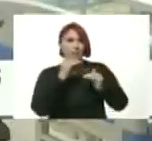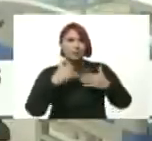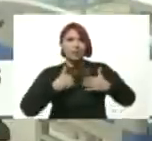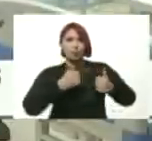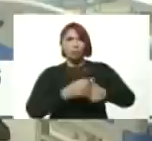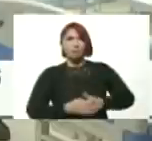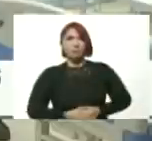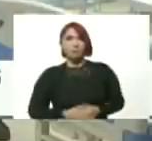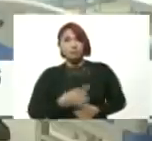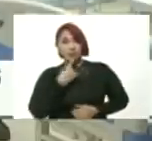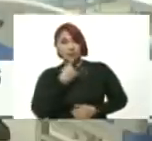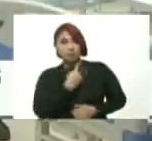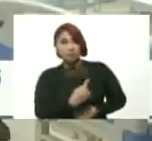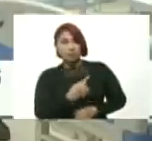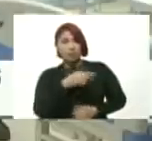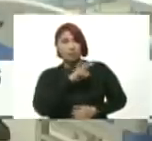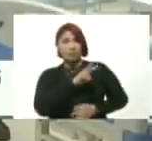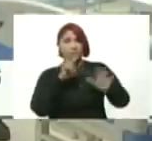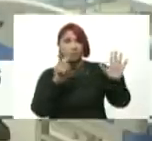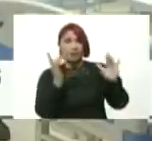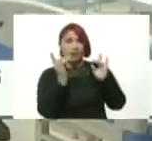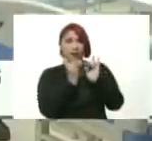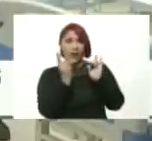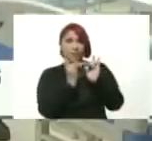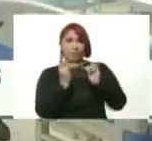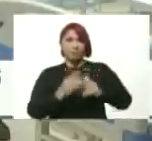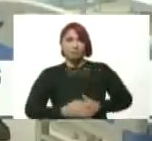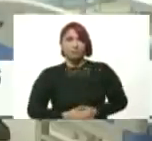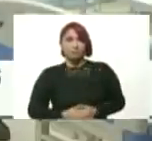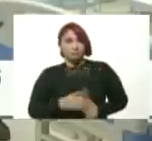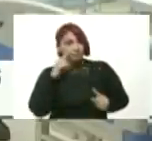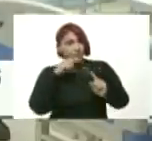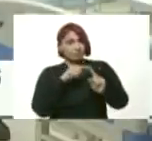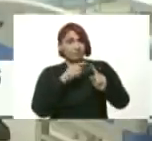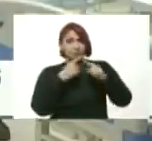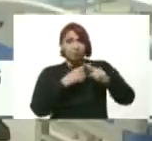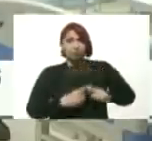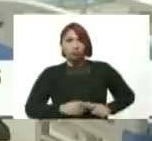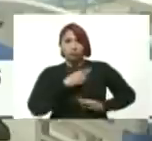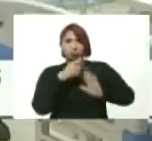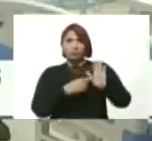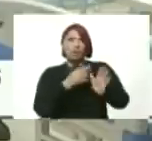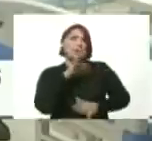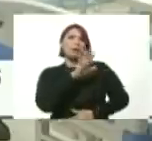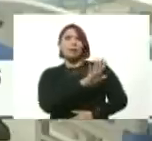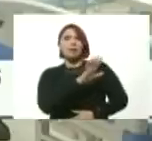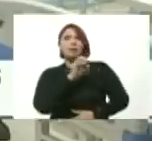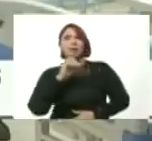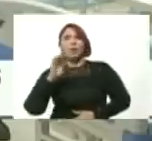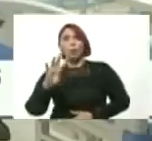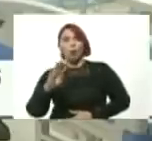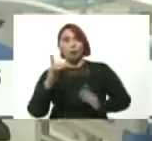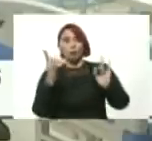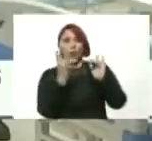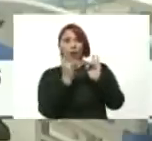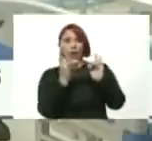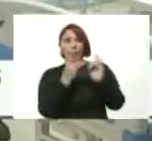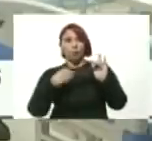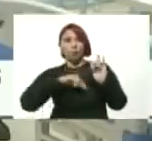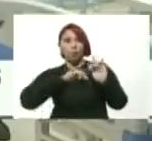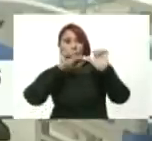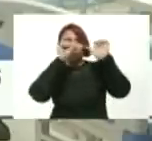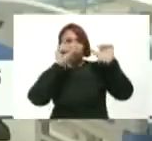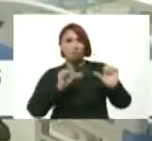decirle que con estas 27 camas llegamos a un total de 504 camas en nuestro sistema